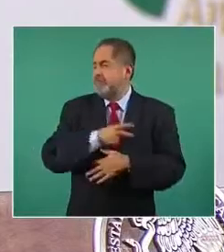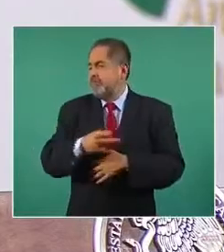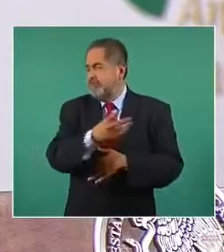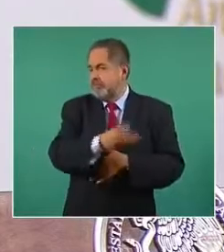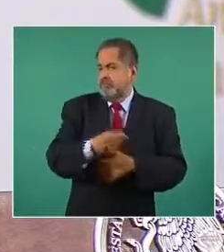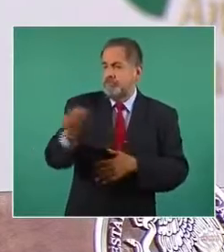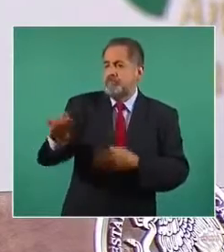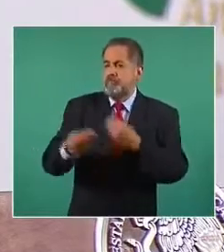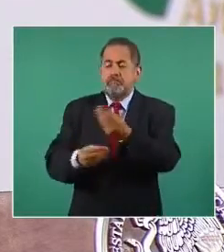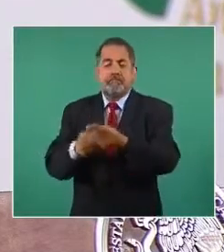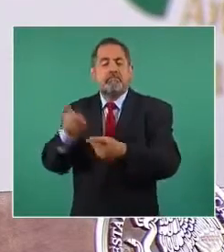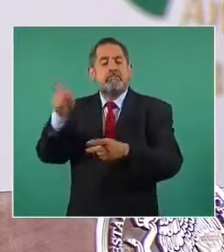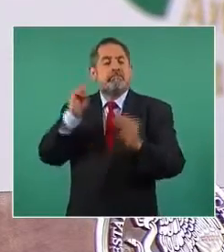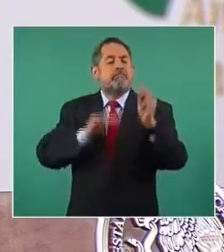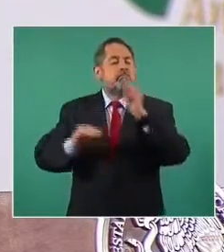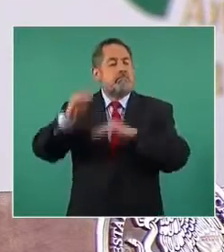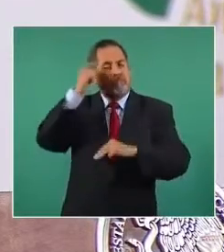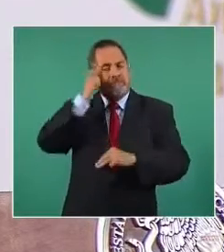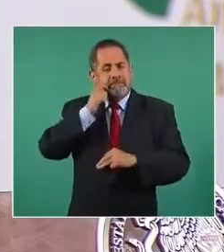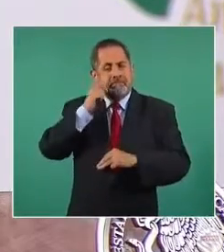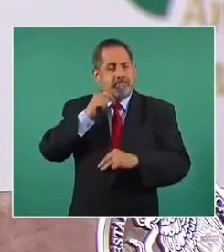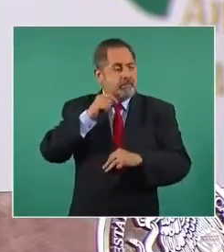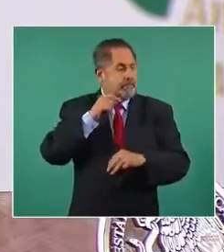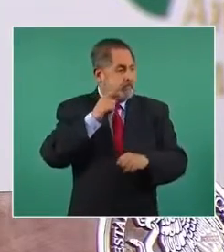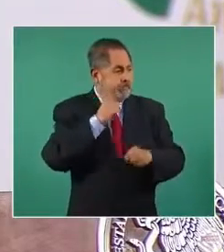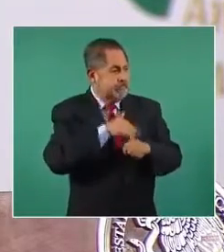de la montaña de Guerrero.